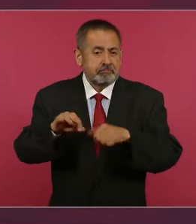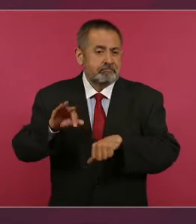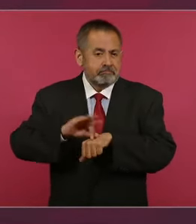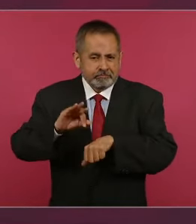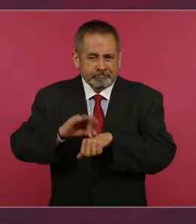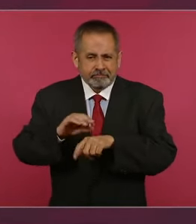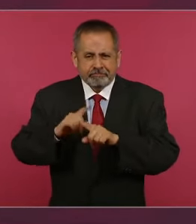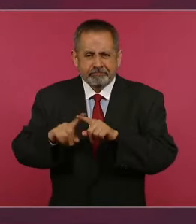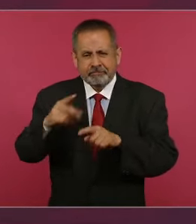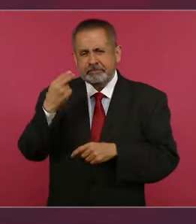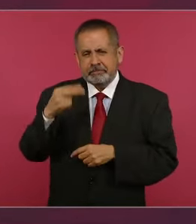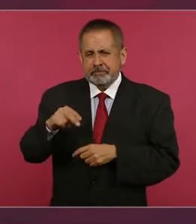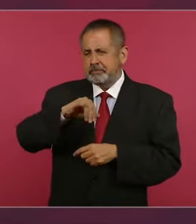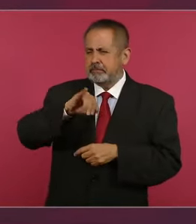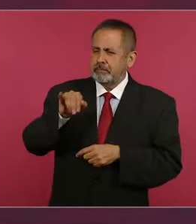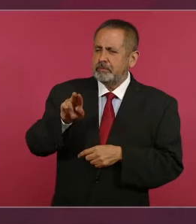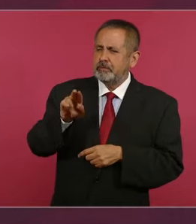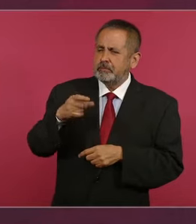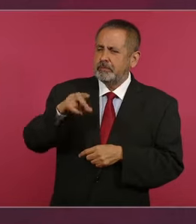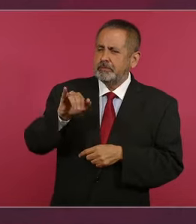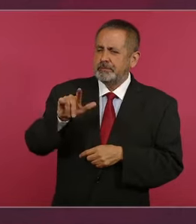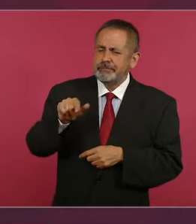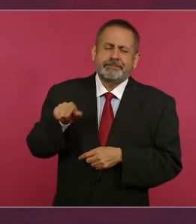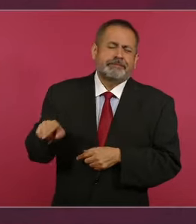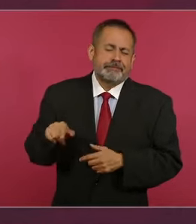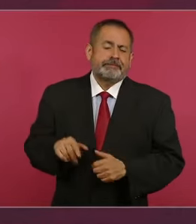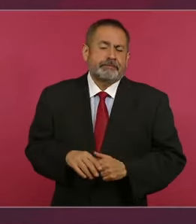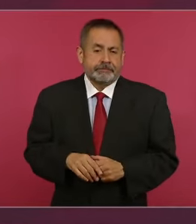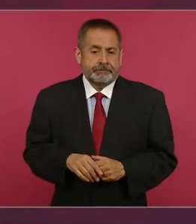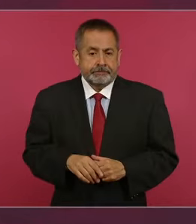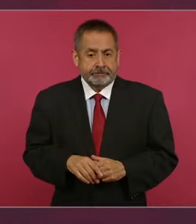farmacias, llevan nombre. Bueno, esa